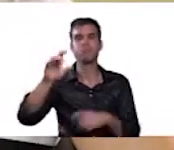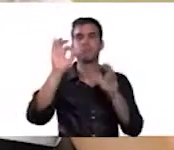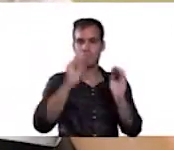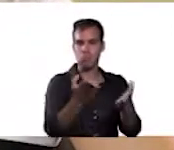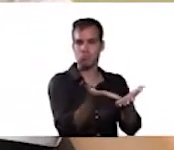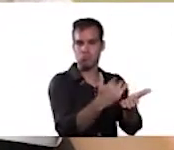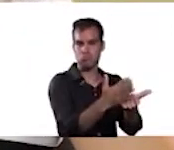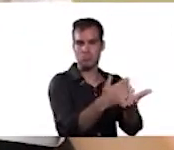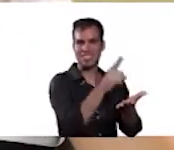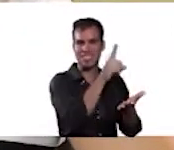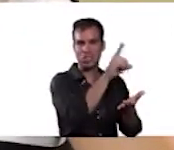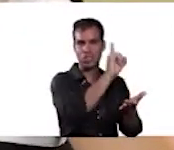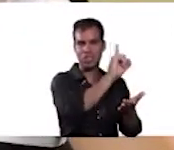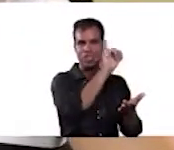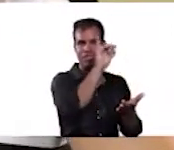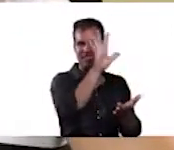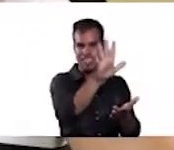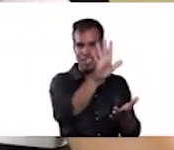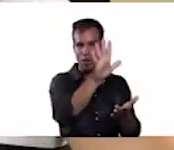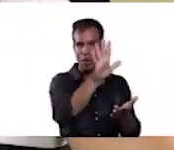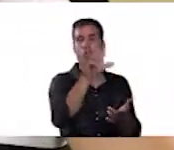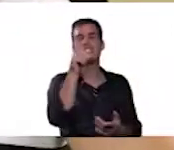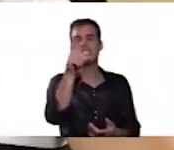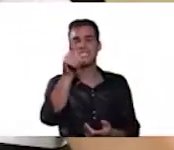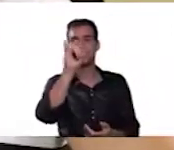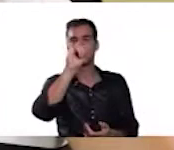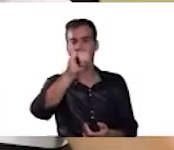las páginas 165 y